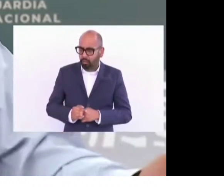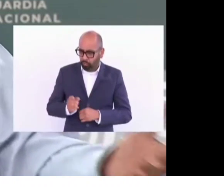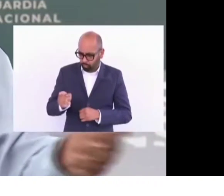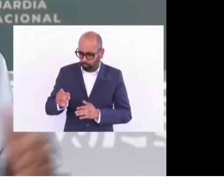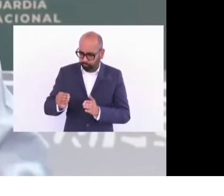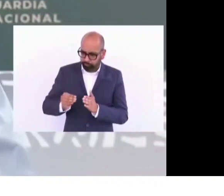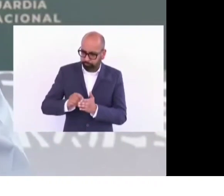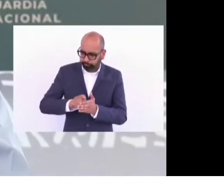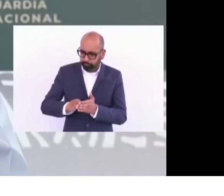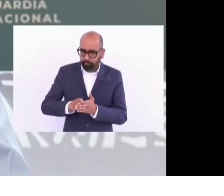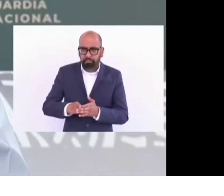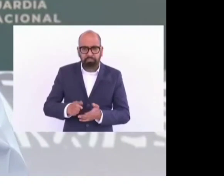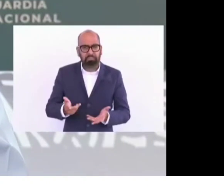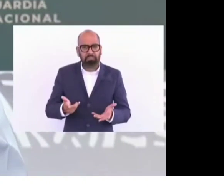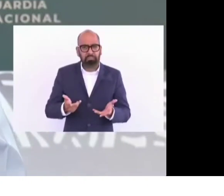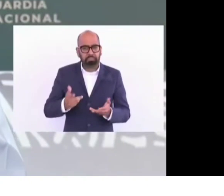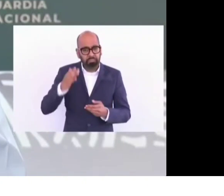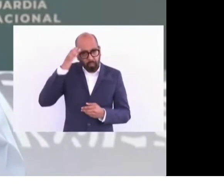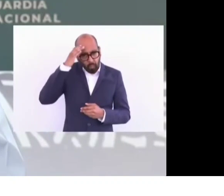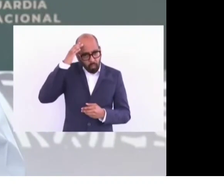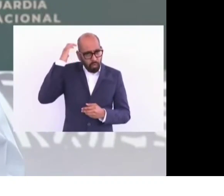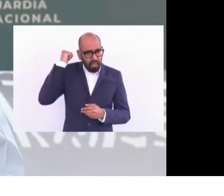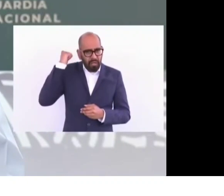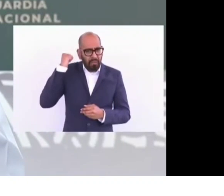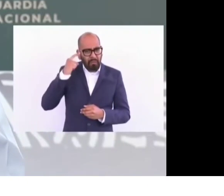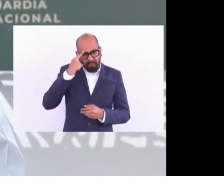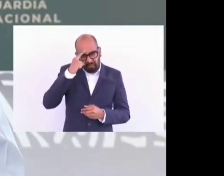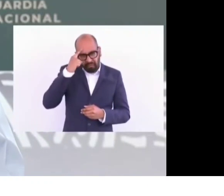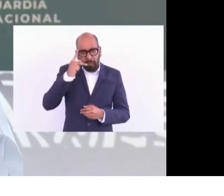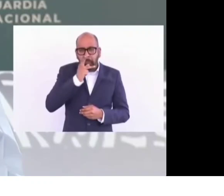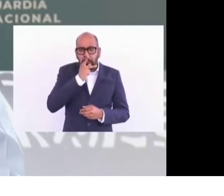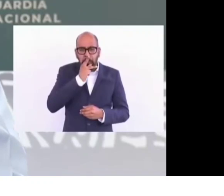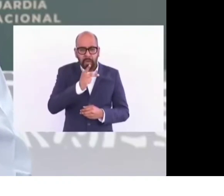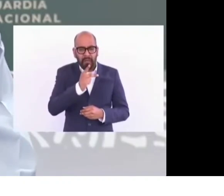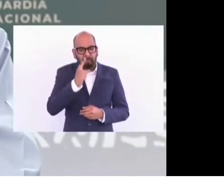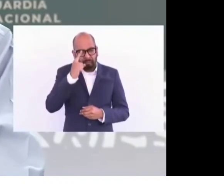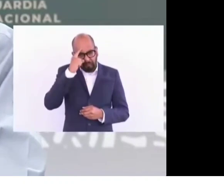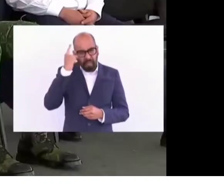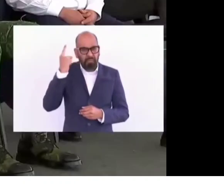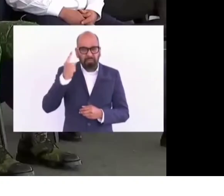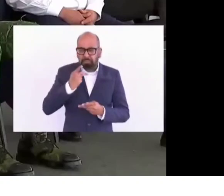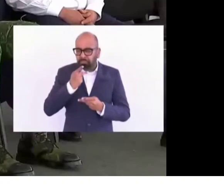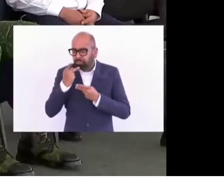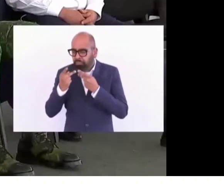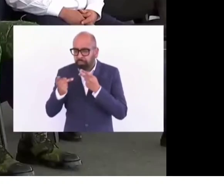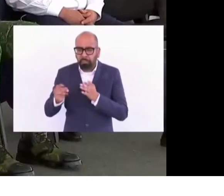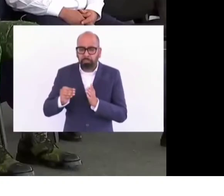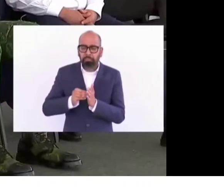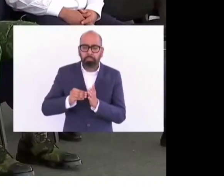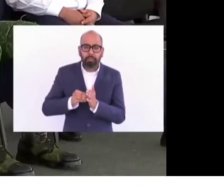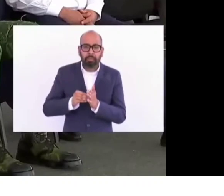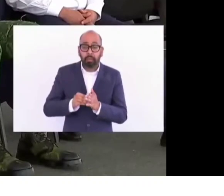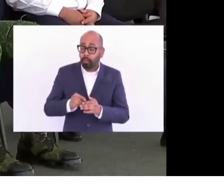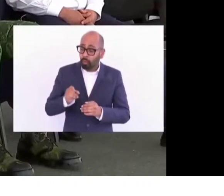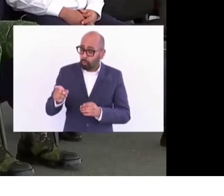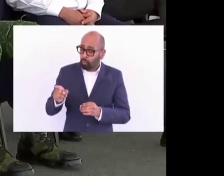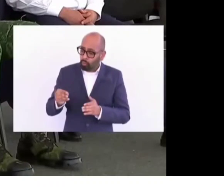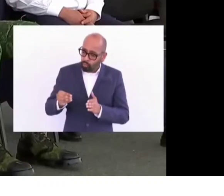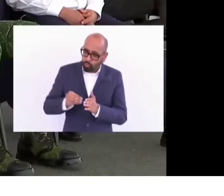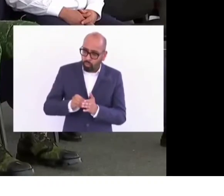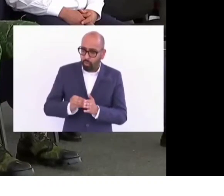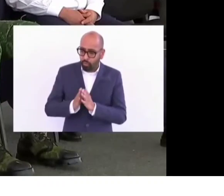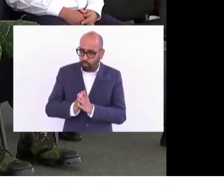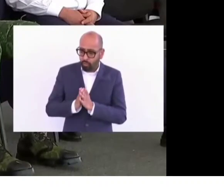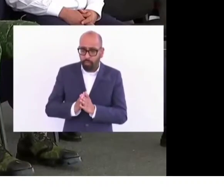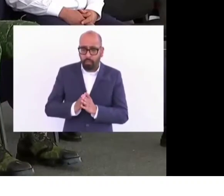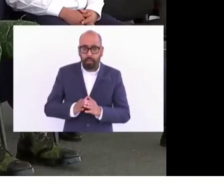Fíjense cuánta claridad. Ponga ahí que haya tribunales que protejan al débil